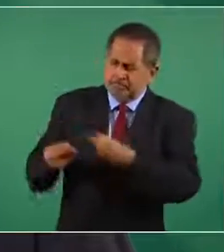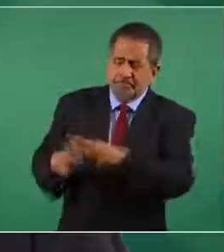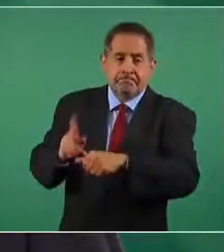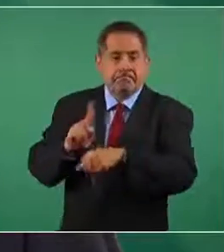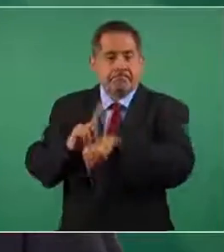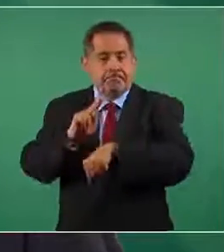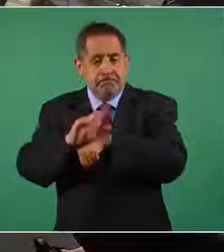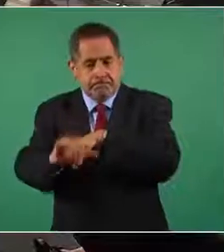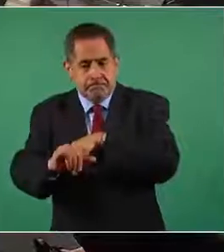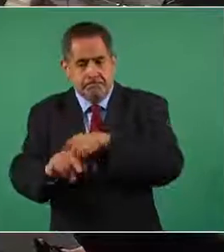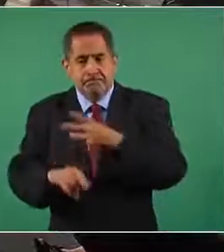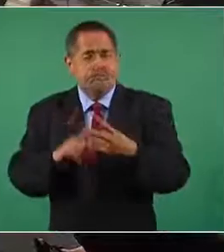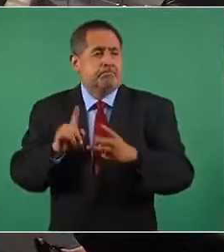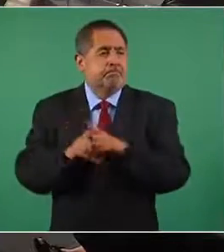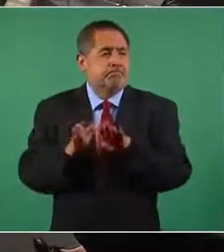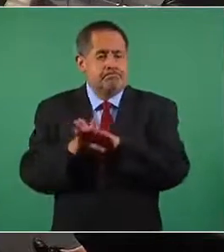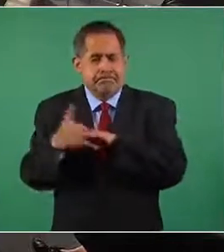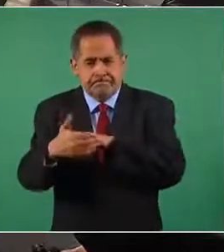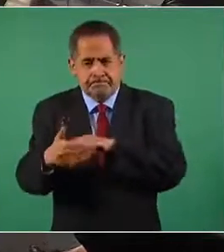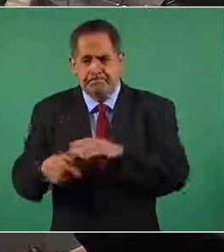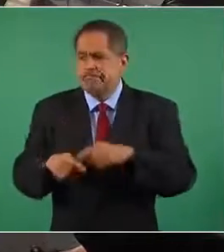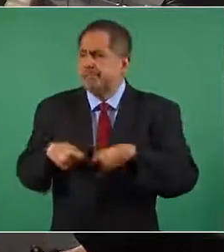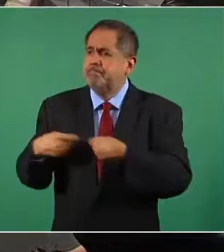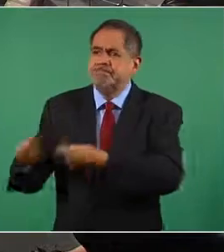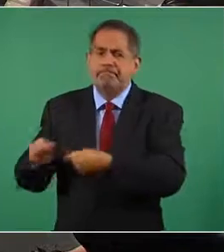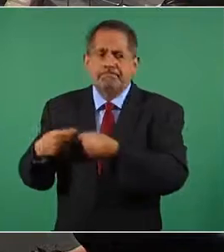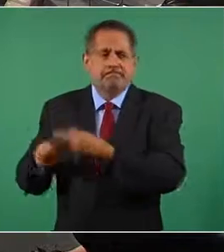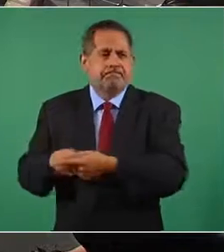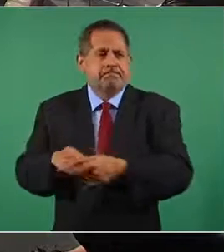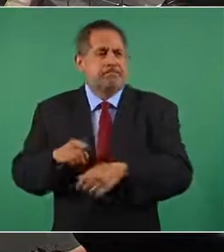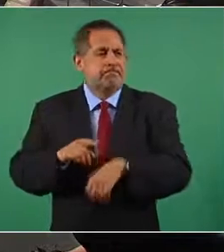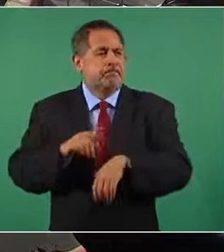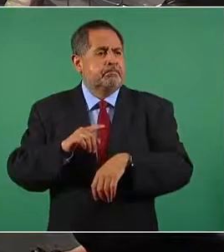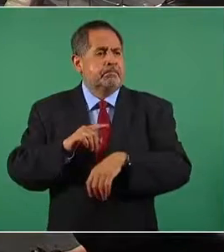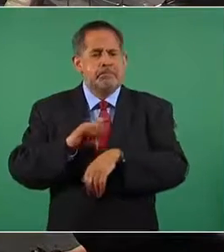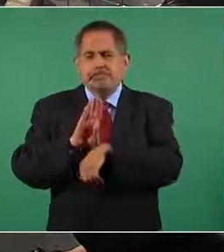Paraguay, Jamaica, Bolivia,